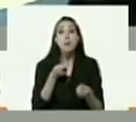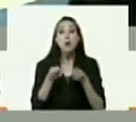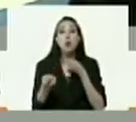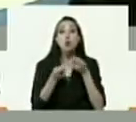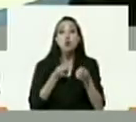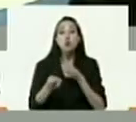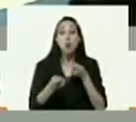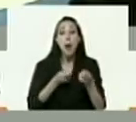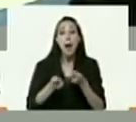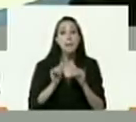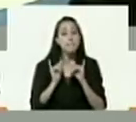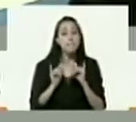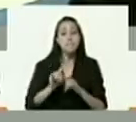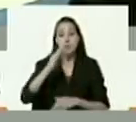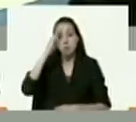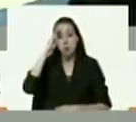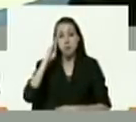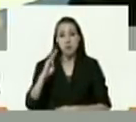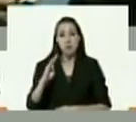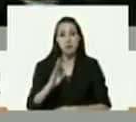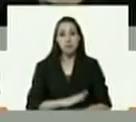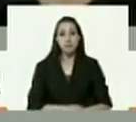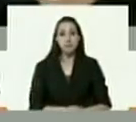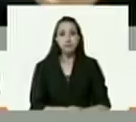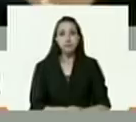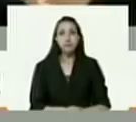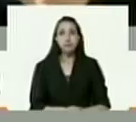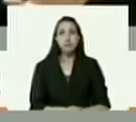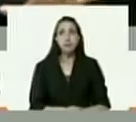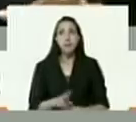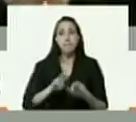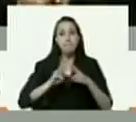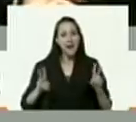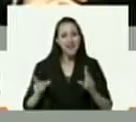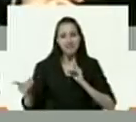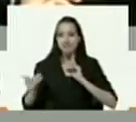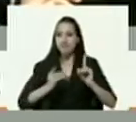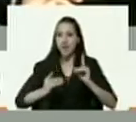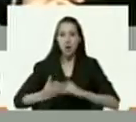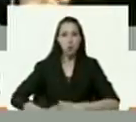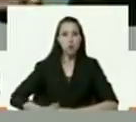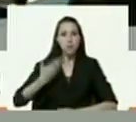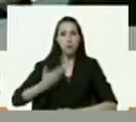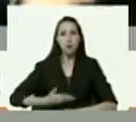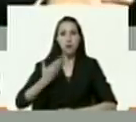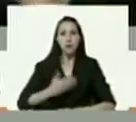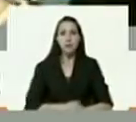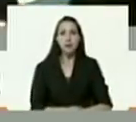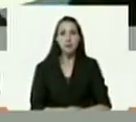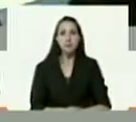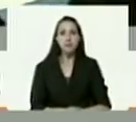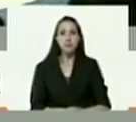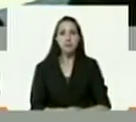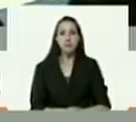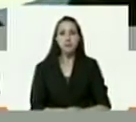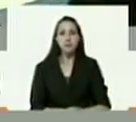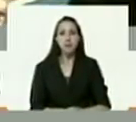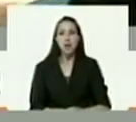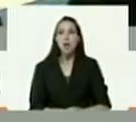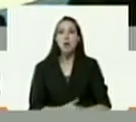militar. No. Paz, diálogo. Es más, ni siquiera